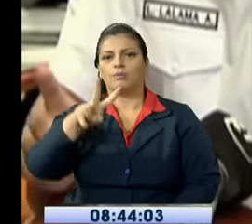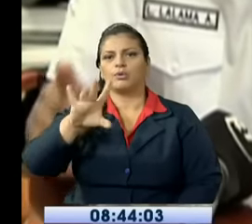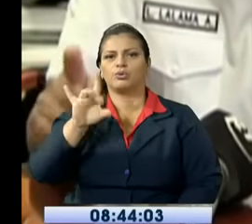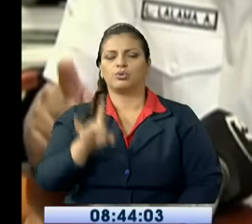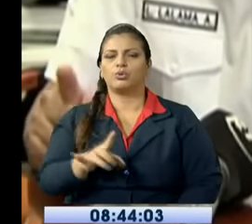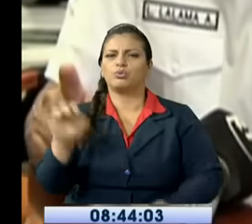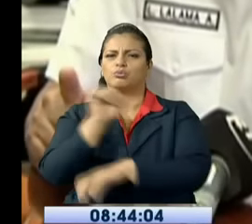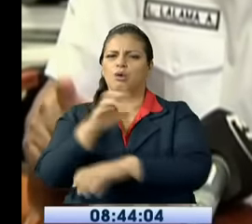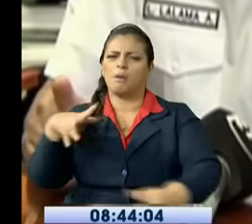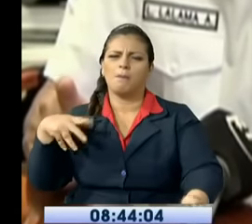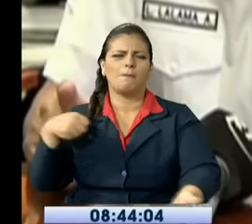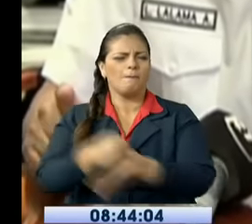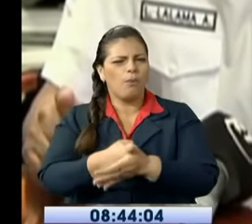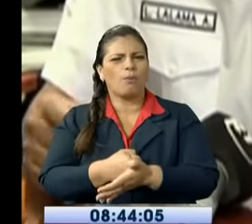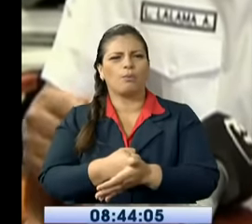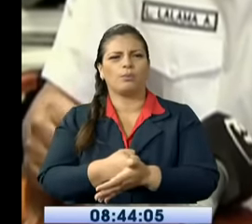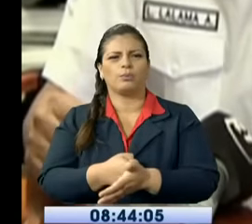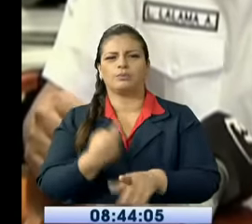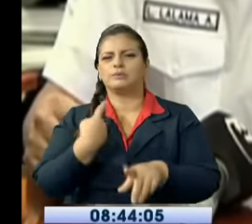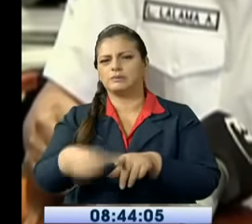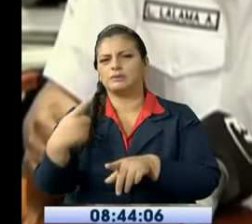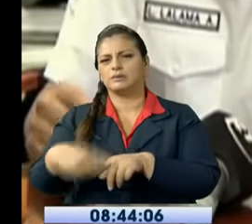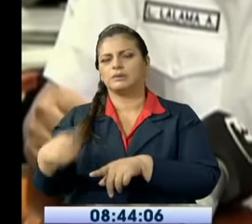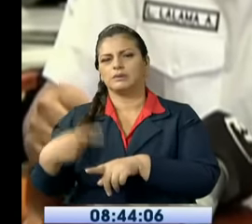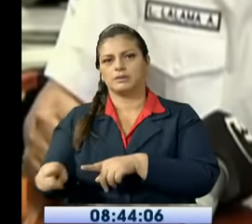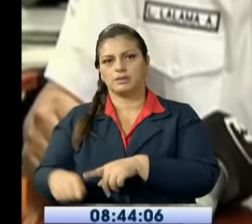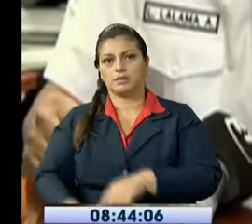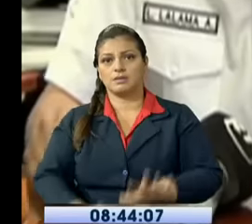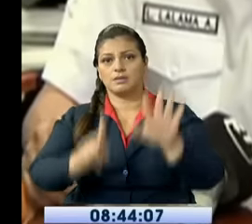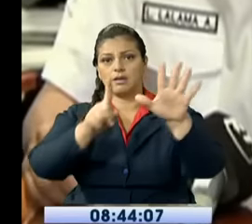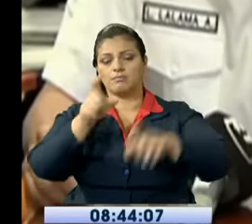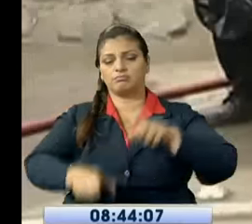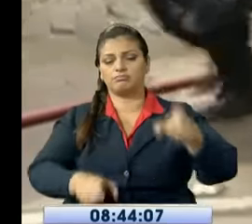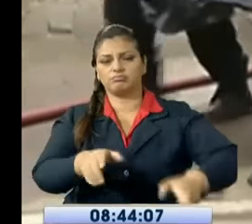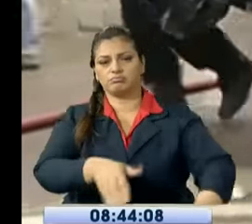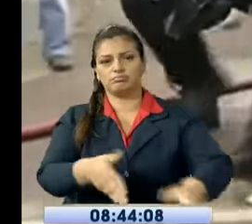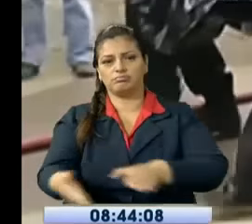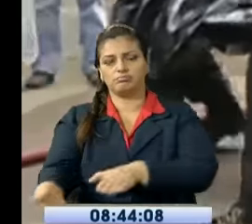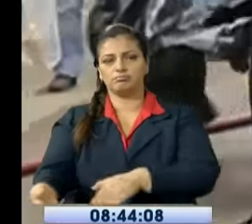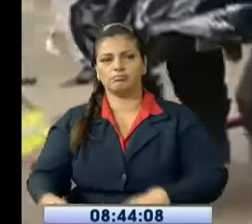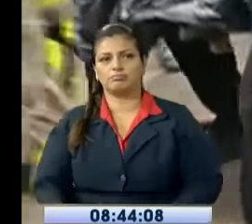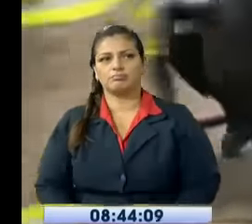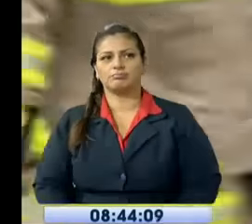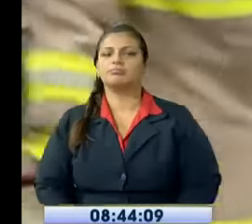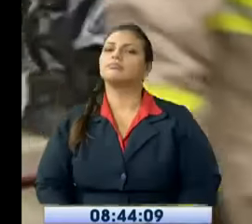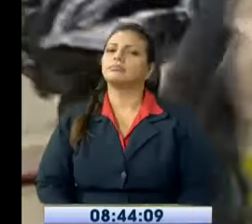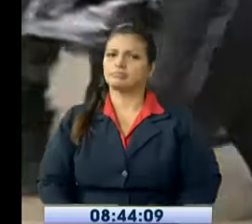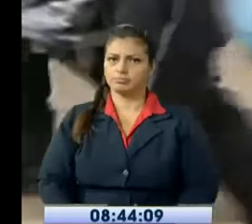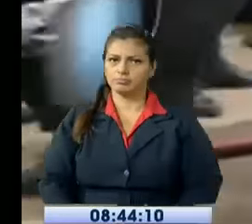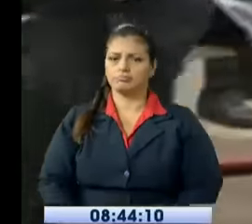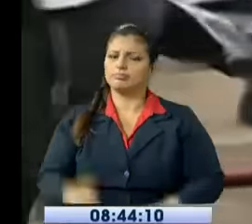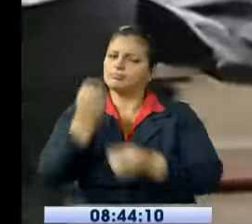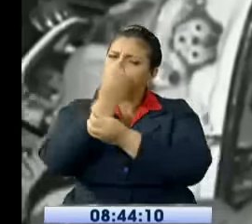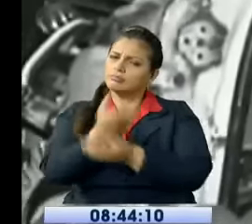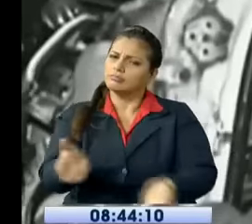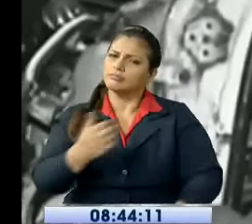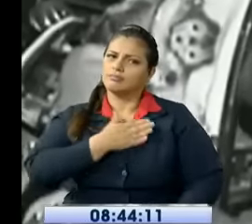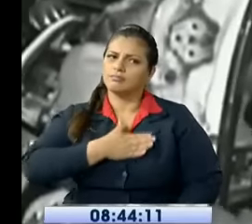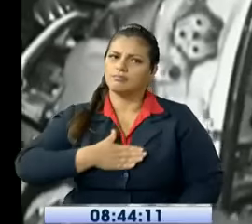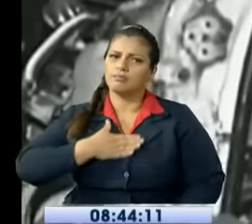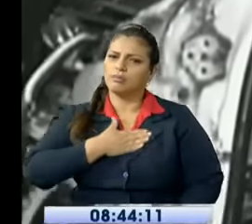accidentes solo en este sector, de los cuales han habido 6 personas fallecidas. Seguridad vial, recuerde, empieza